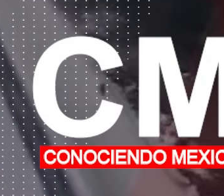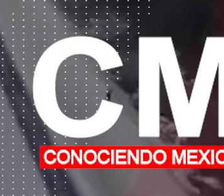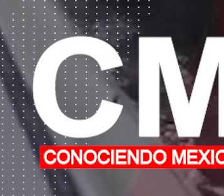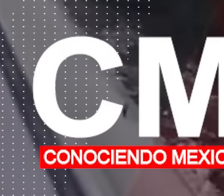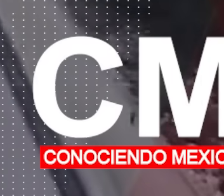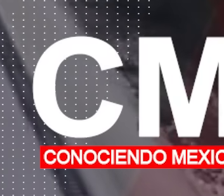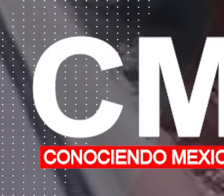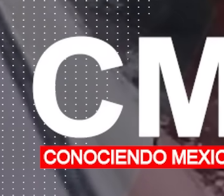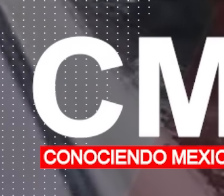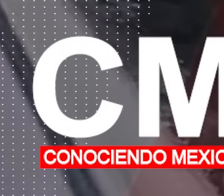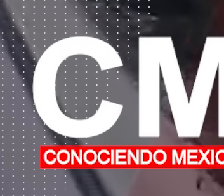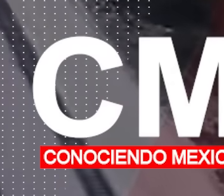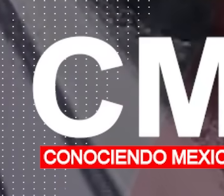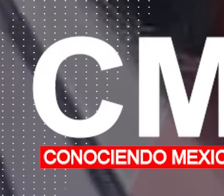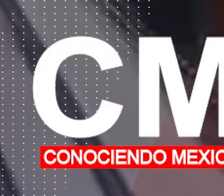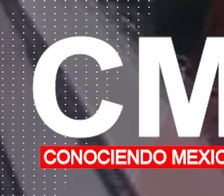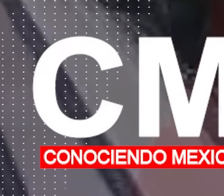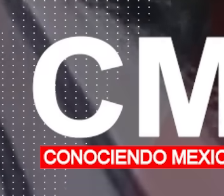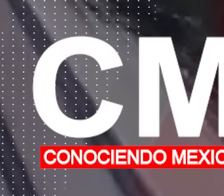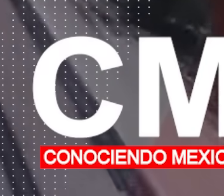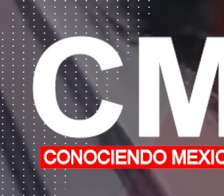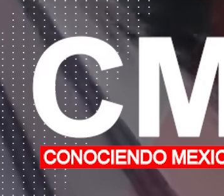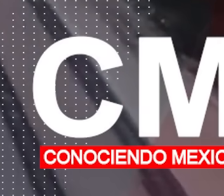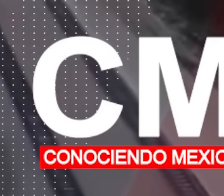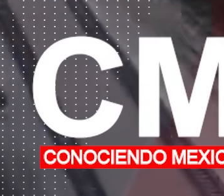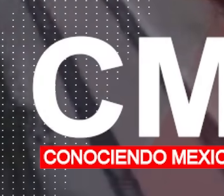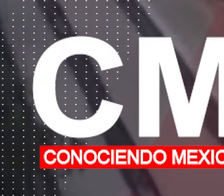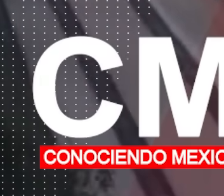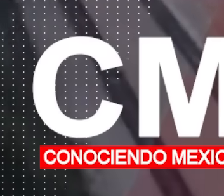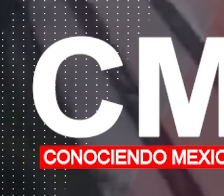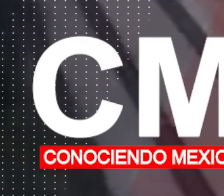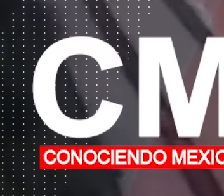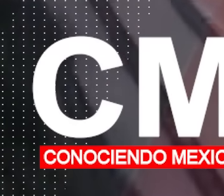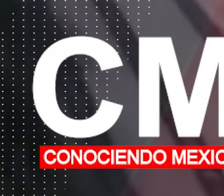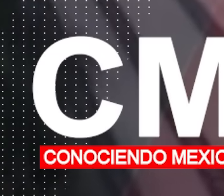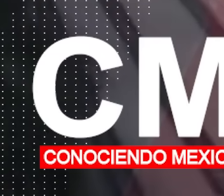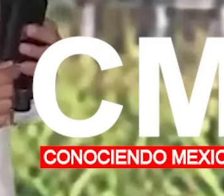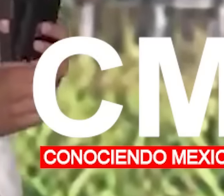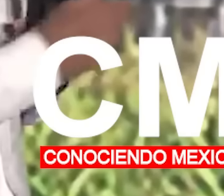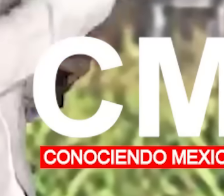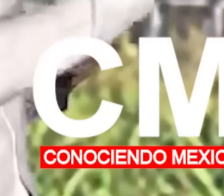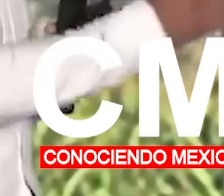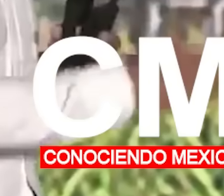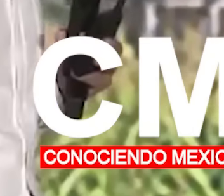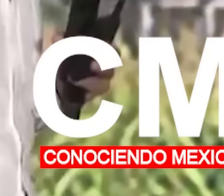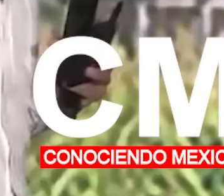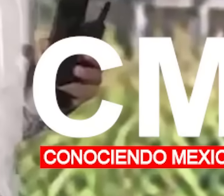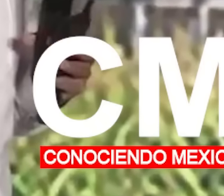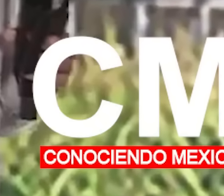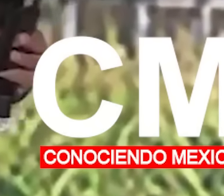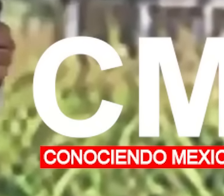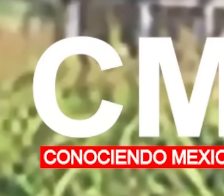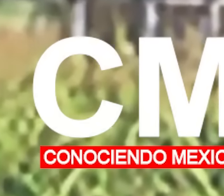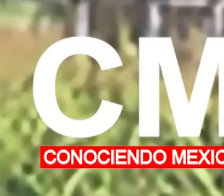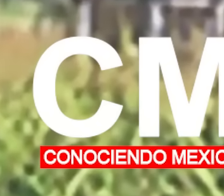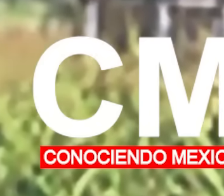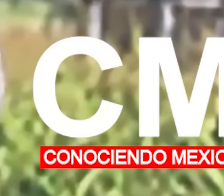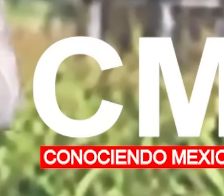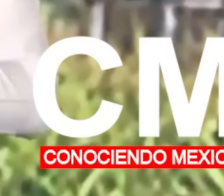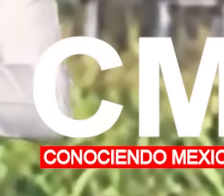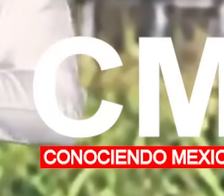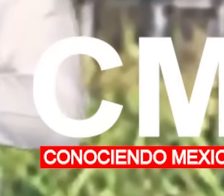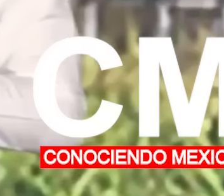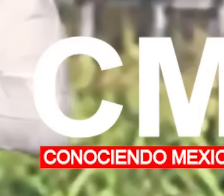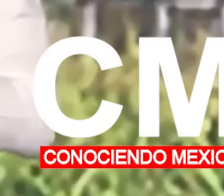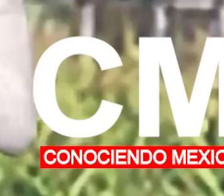Parque Científico y Tecnológico de Yucatán, con una extensión más reducida de 60 hectáreas. En su mensaje, el gobernador agradeció al